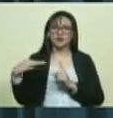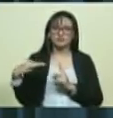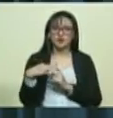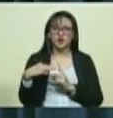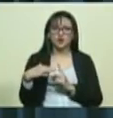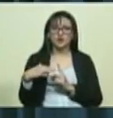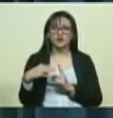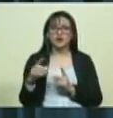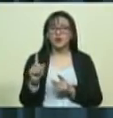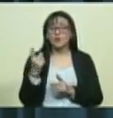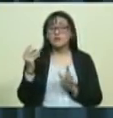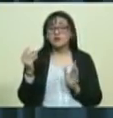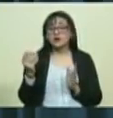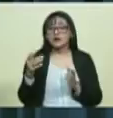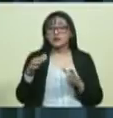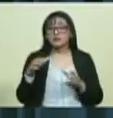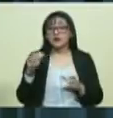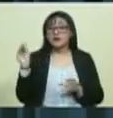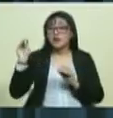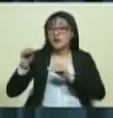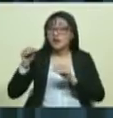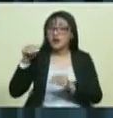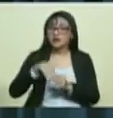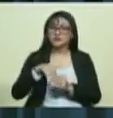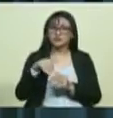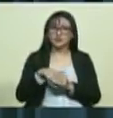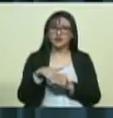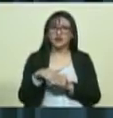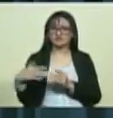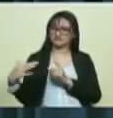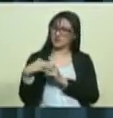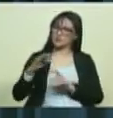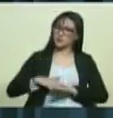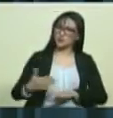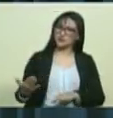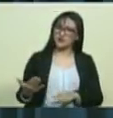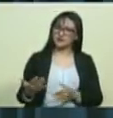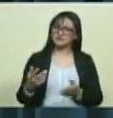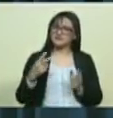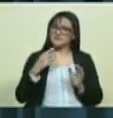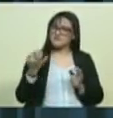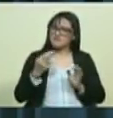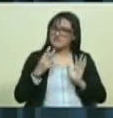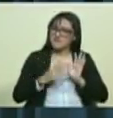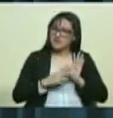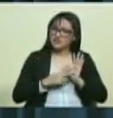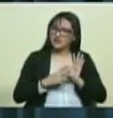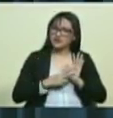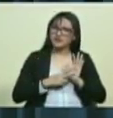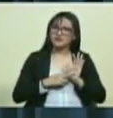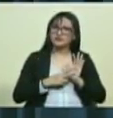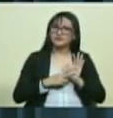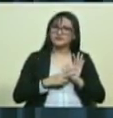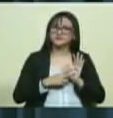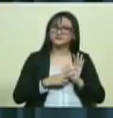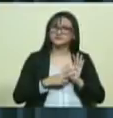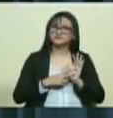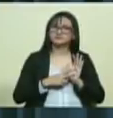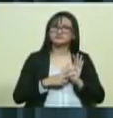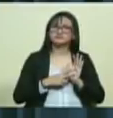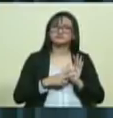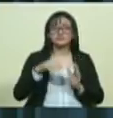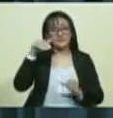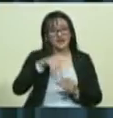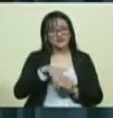eventos electorales eventos electorales además caracterizados por la absoluta transparencia del desarrollo de esa